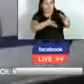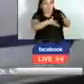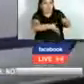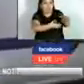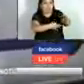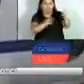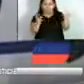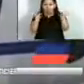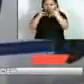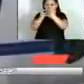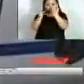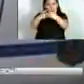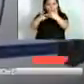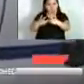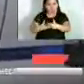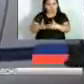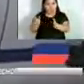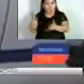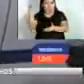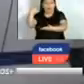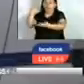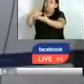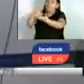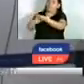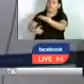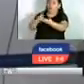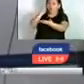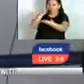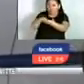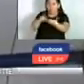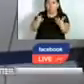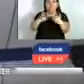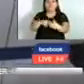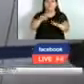papeletas coincidían con el número de urna. Era la